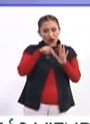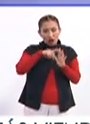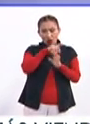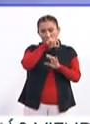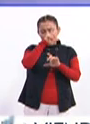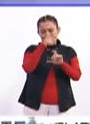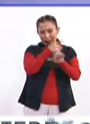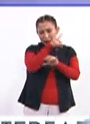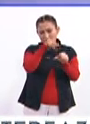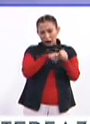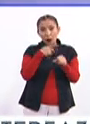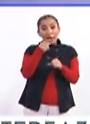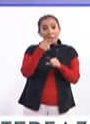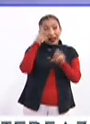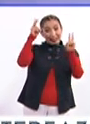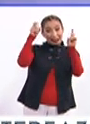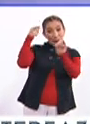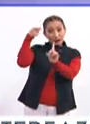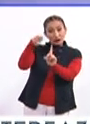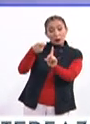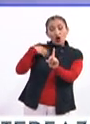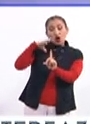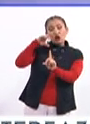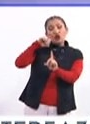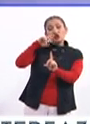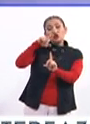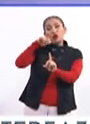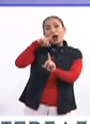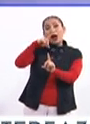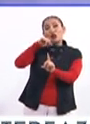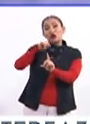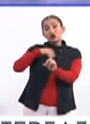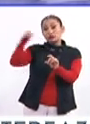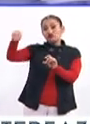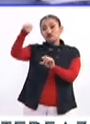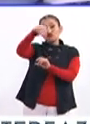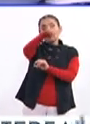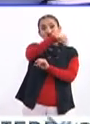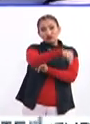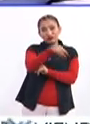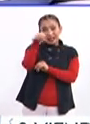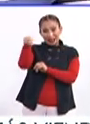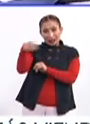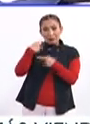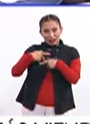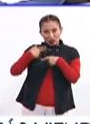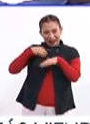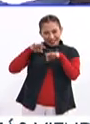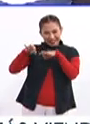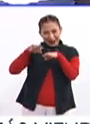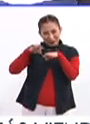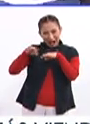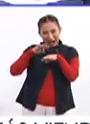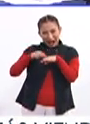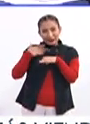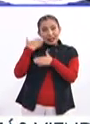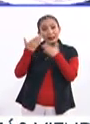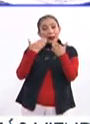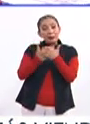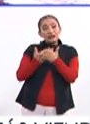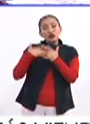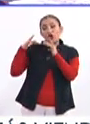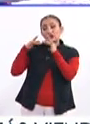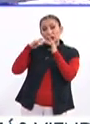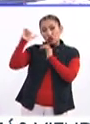Nacional, cuando se refirió a los consulados móviles, a aquellos funcionarios del Servicio